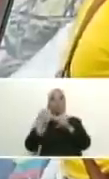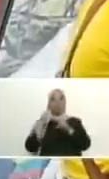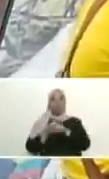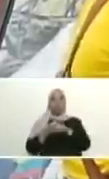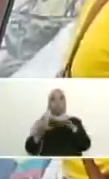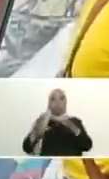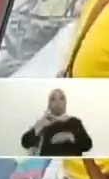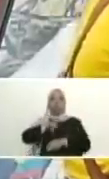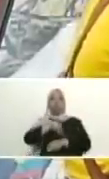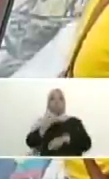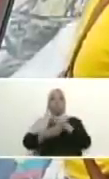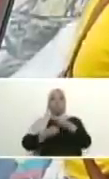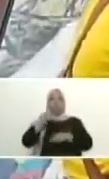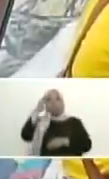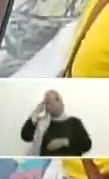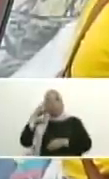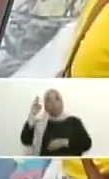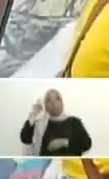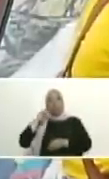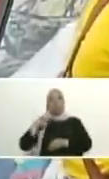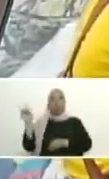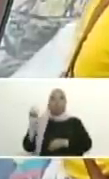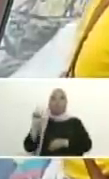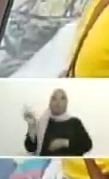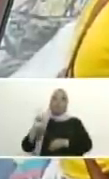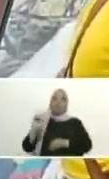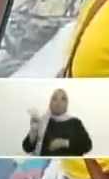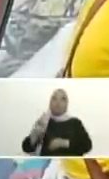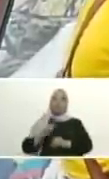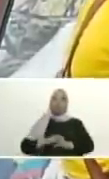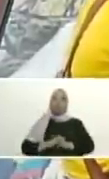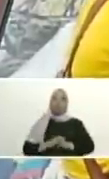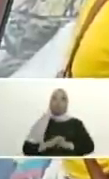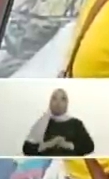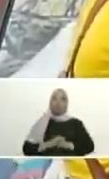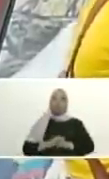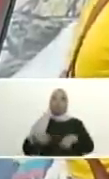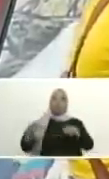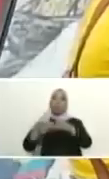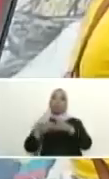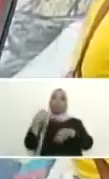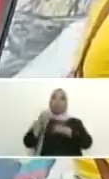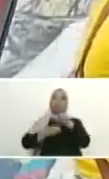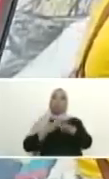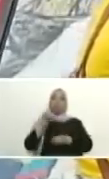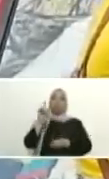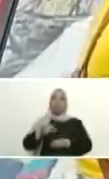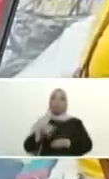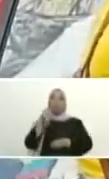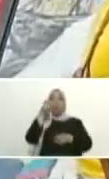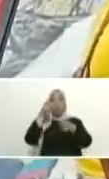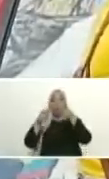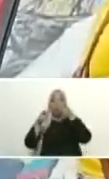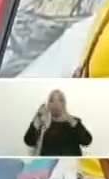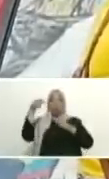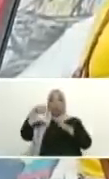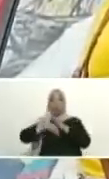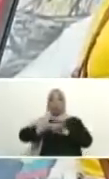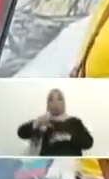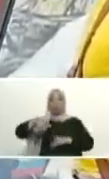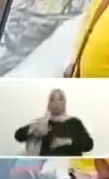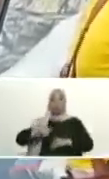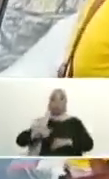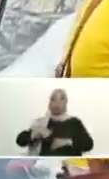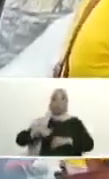la Universidad Militar Bolivariana de Venezuela. En dicho cuadro podemos observar como fondo la